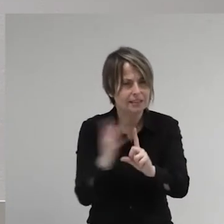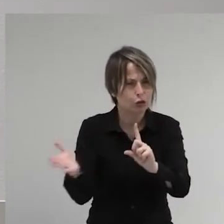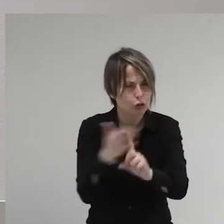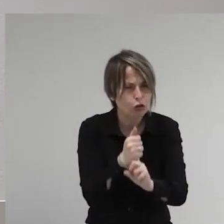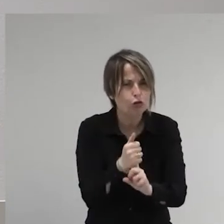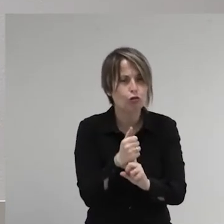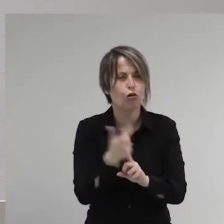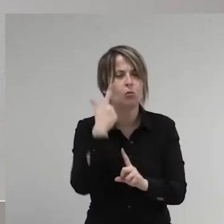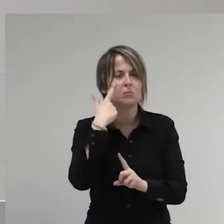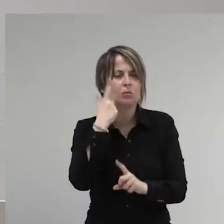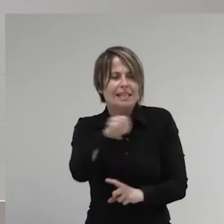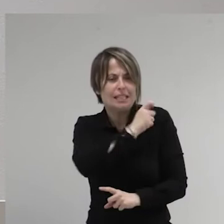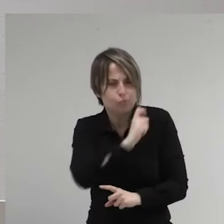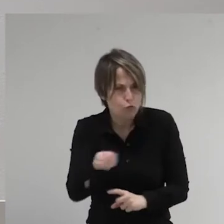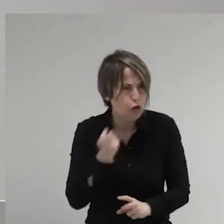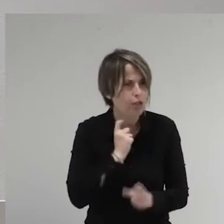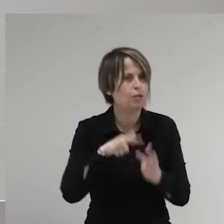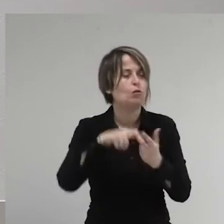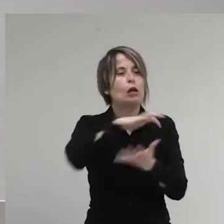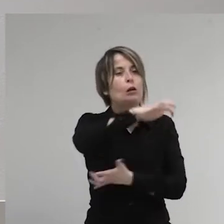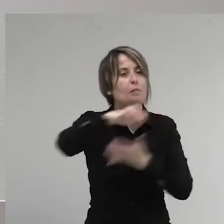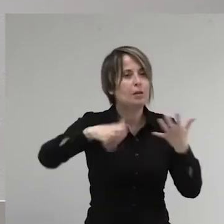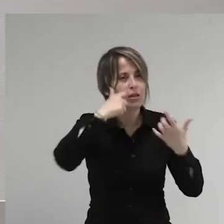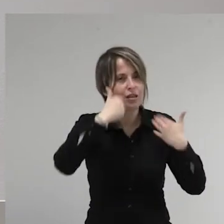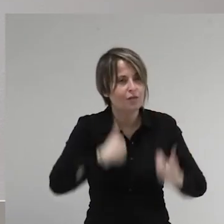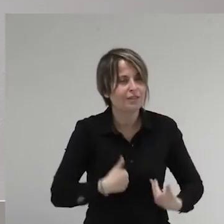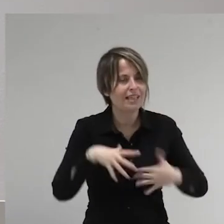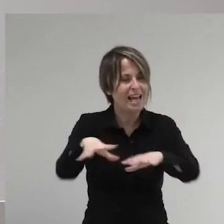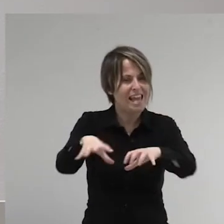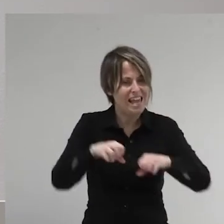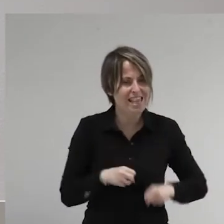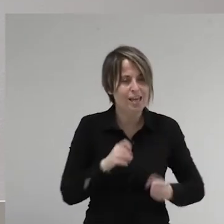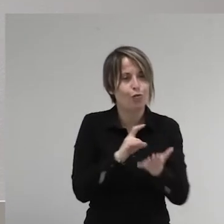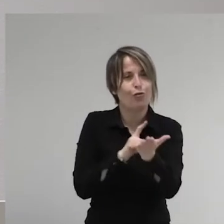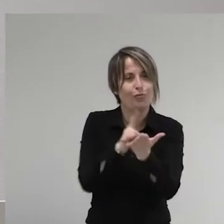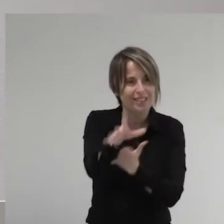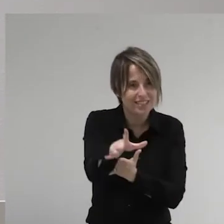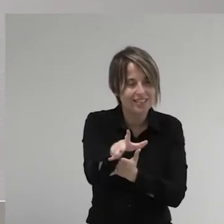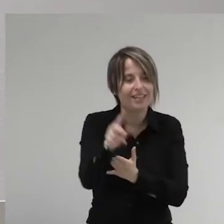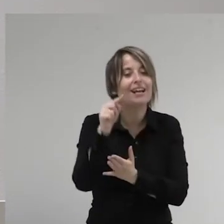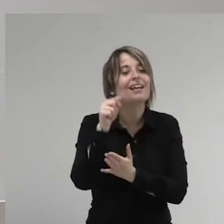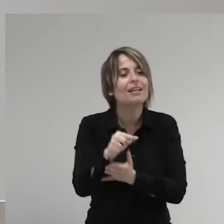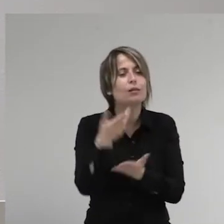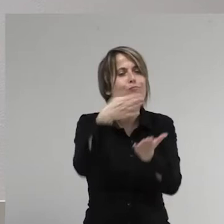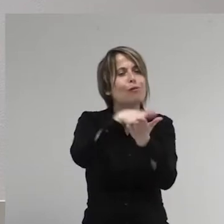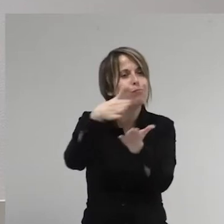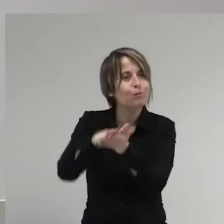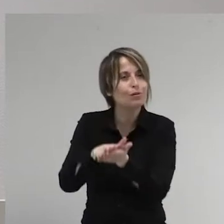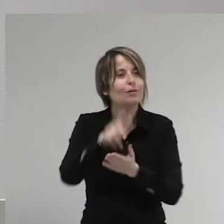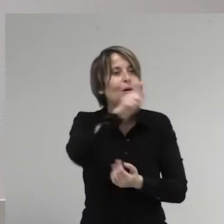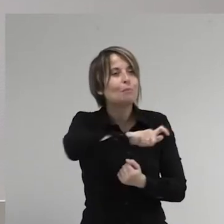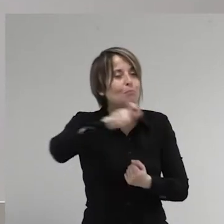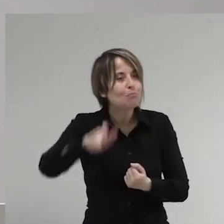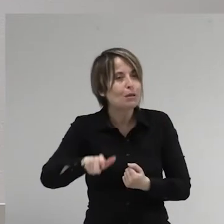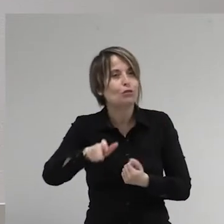su superexplotación, de violencia física, de encierro, de destierro y hasta genocidio de las personas